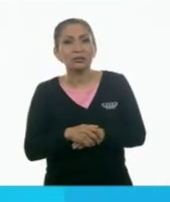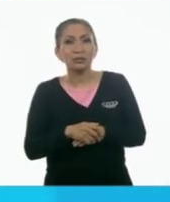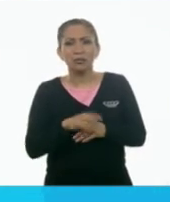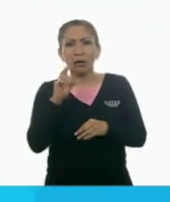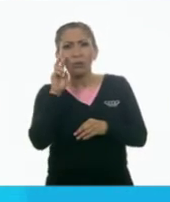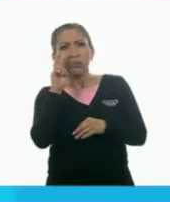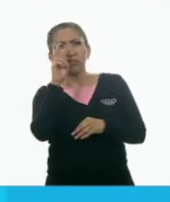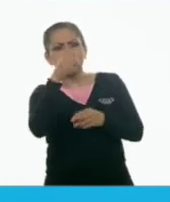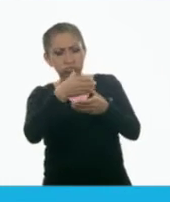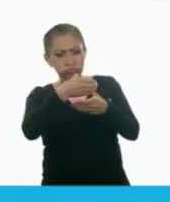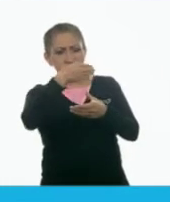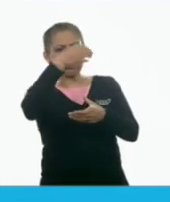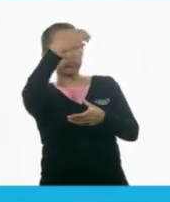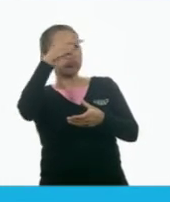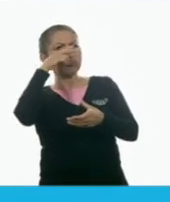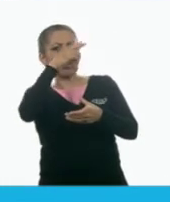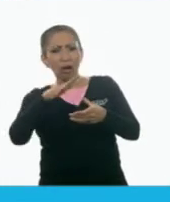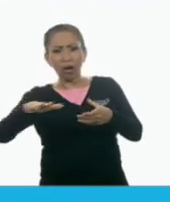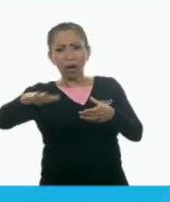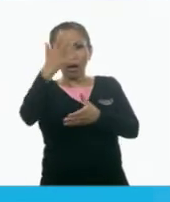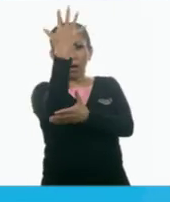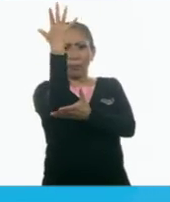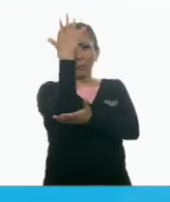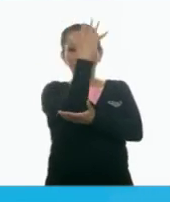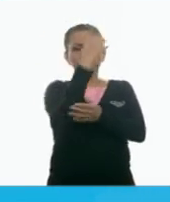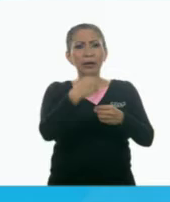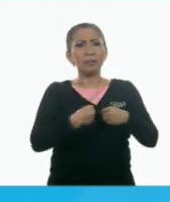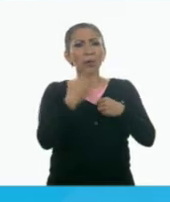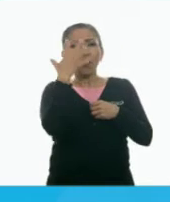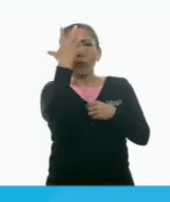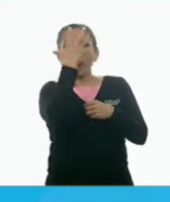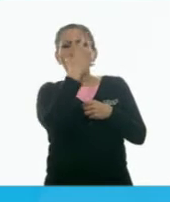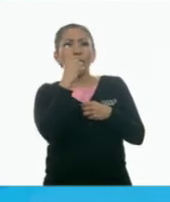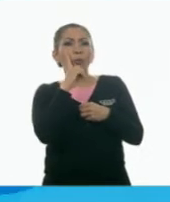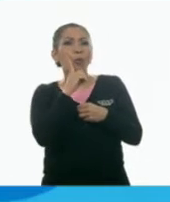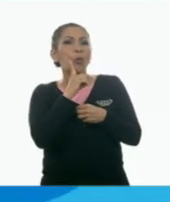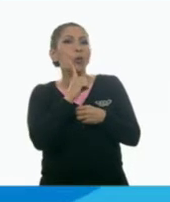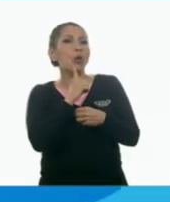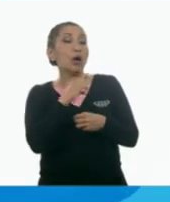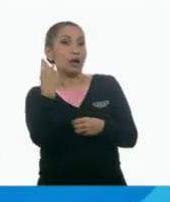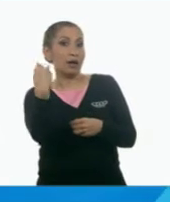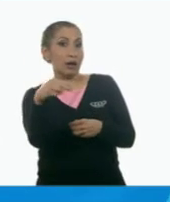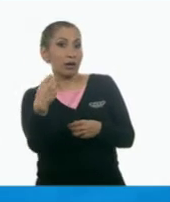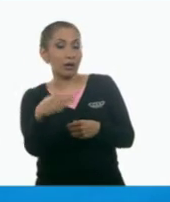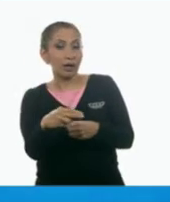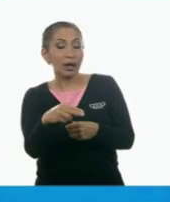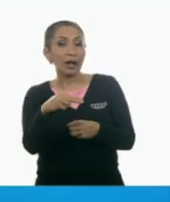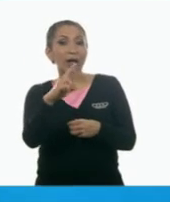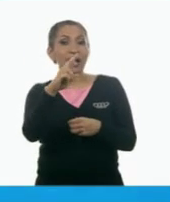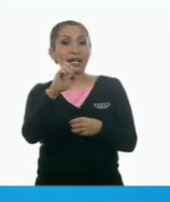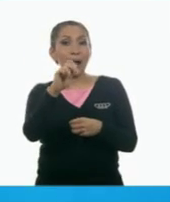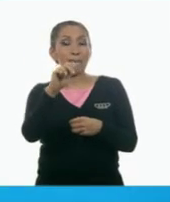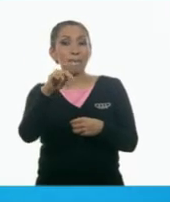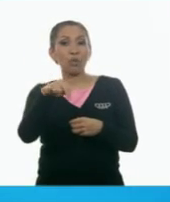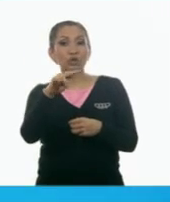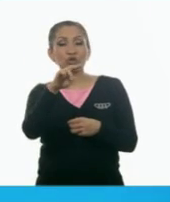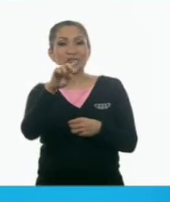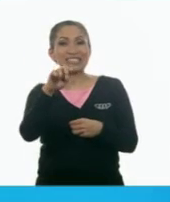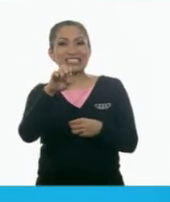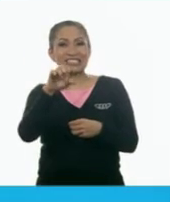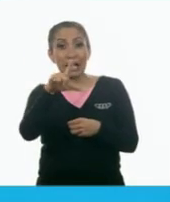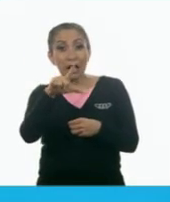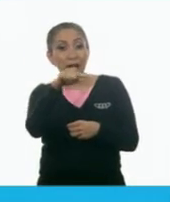alto de una torre, en medio del bosque, vivía una hermosa jovencita. Su nombre era Rapunzel.